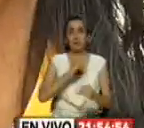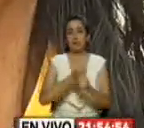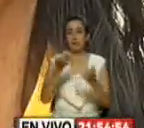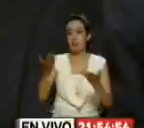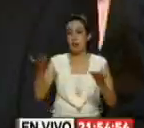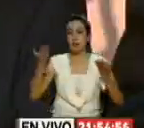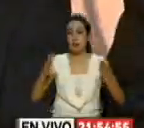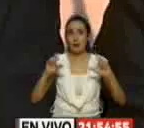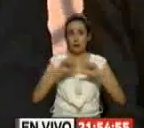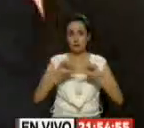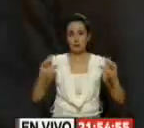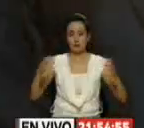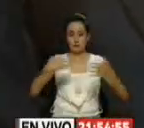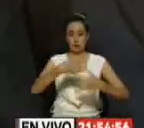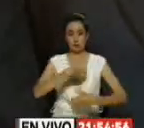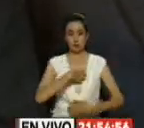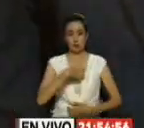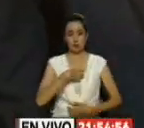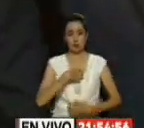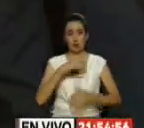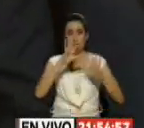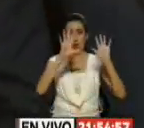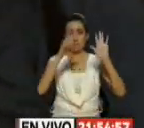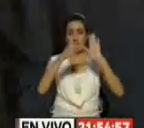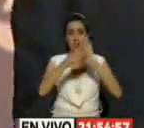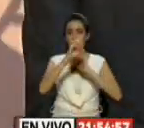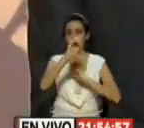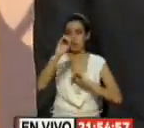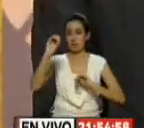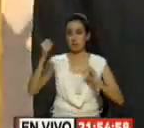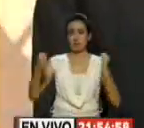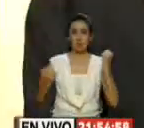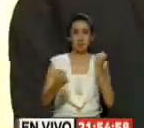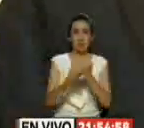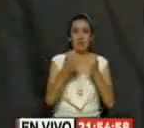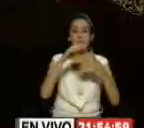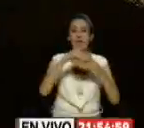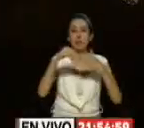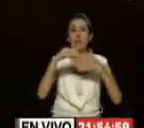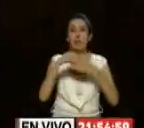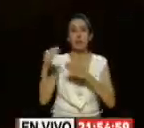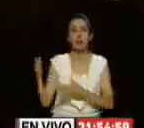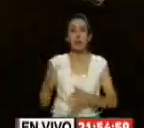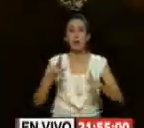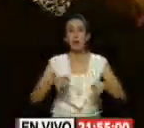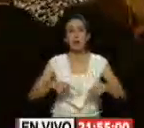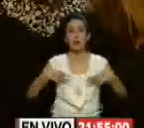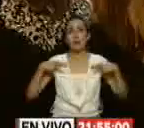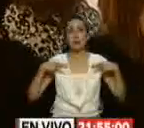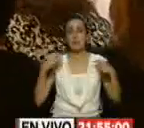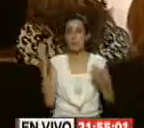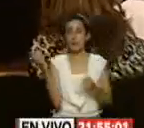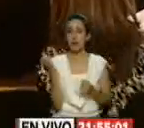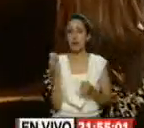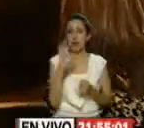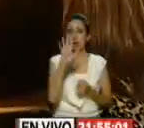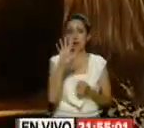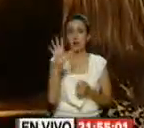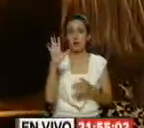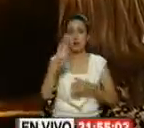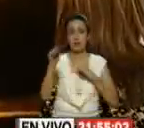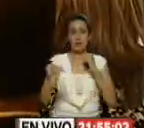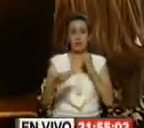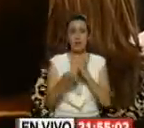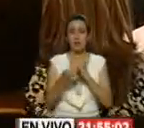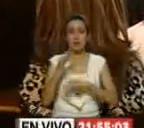recibieron un diploma, una medalla, $10,000 como apoyo económico y de por vida tendrán una pensión vitalicia de 5 salarios básicos,